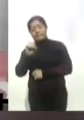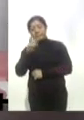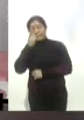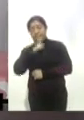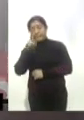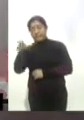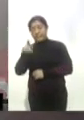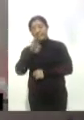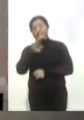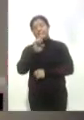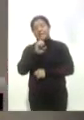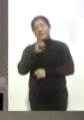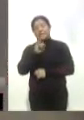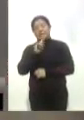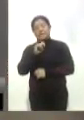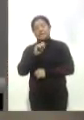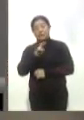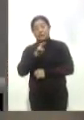Beirut.